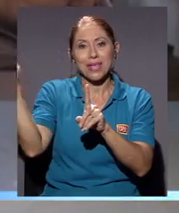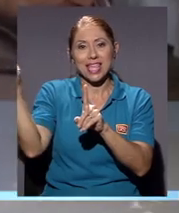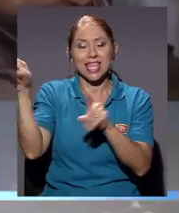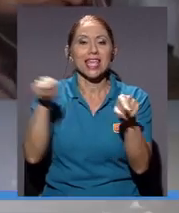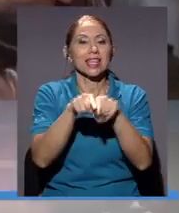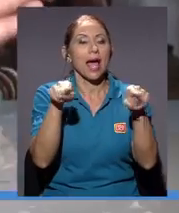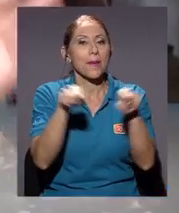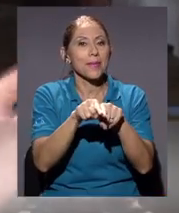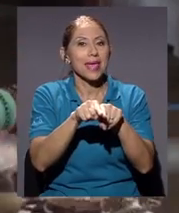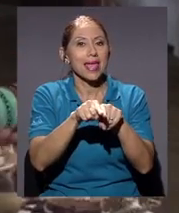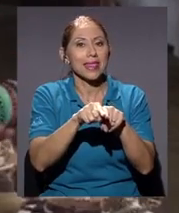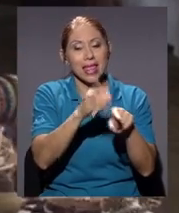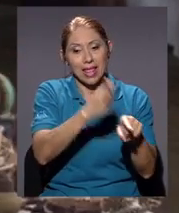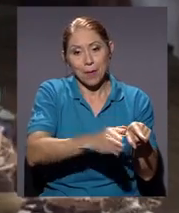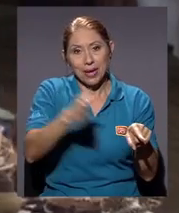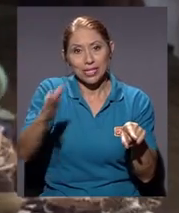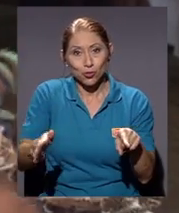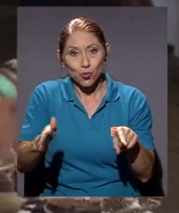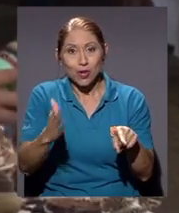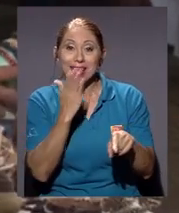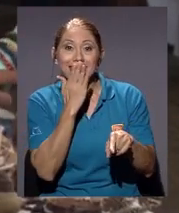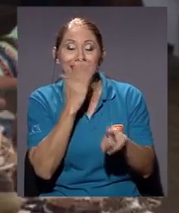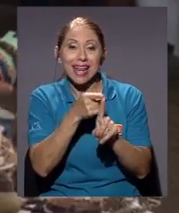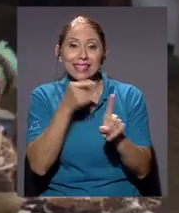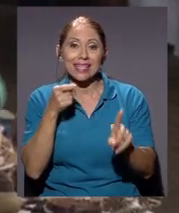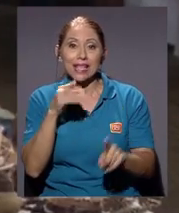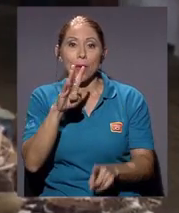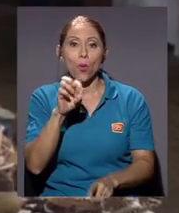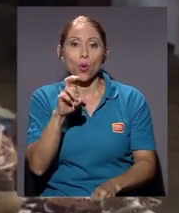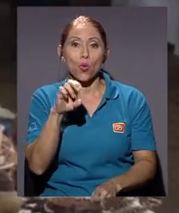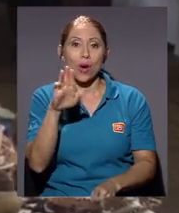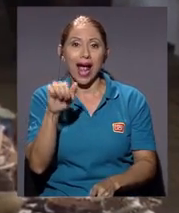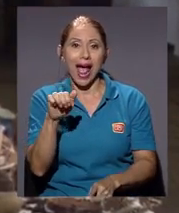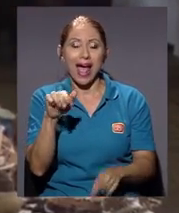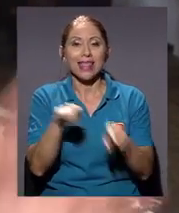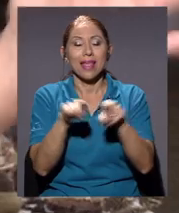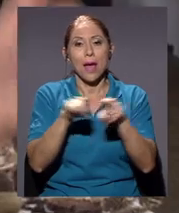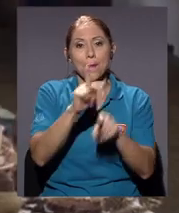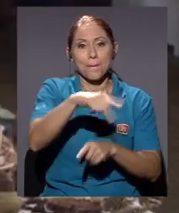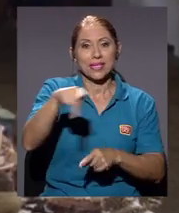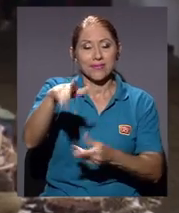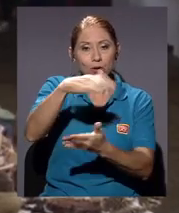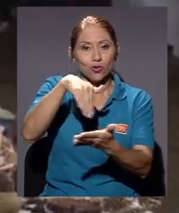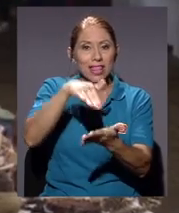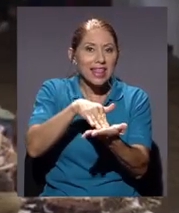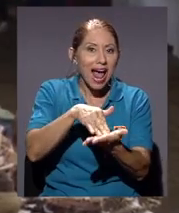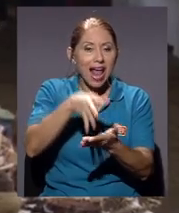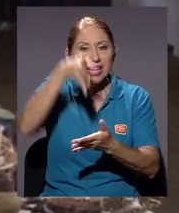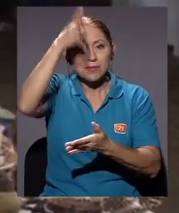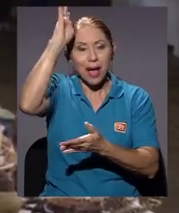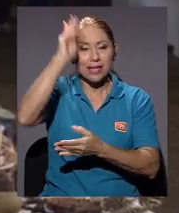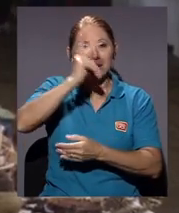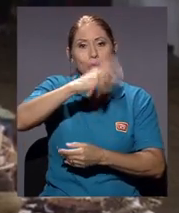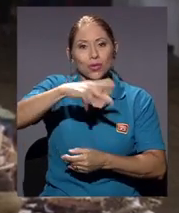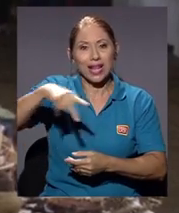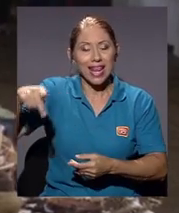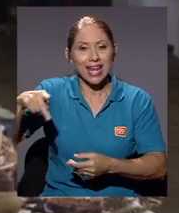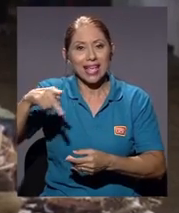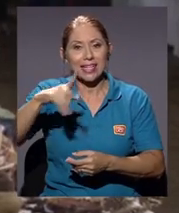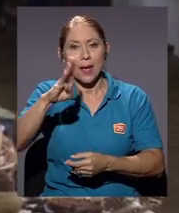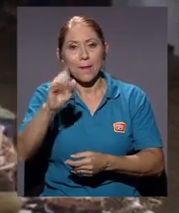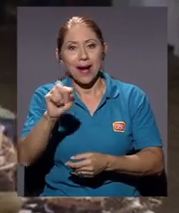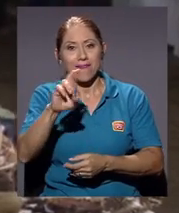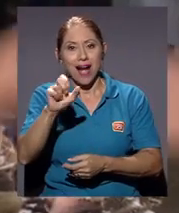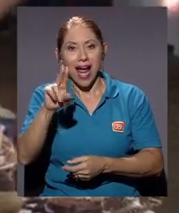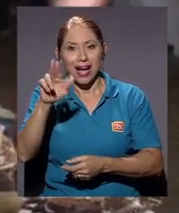tenemos compañeros también de la parte sur, indígenas, que vienen de la zona de Boruca, tenemos organizaciones del Pacífico Central, de Esparza, Punta Arenas,